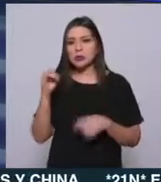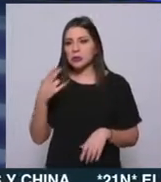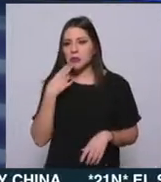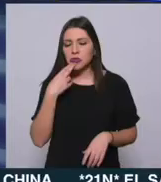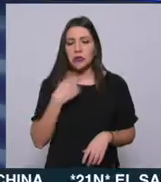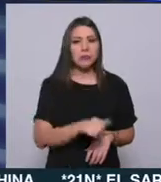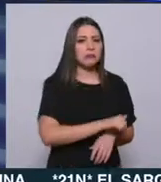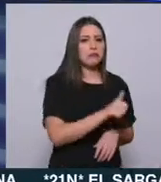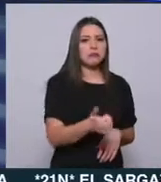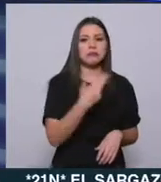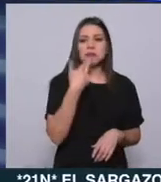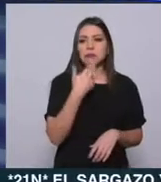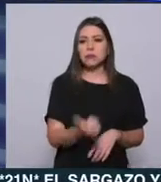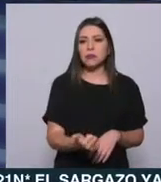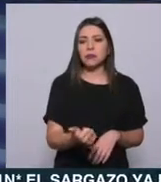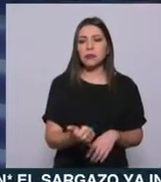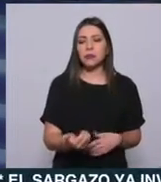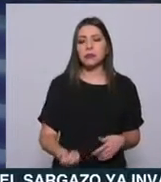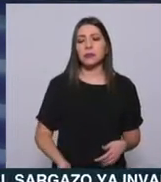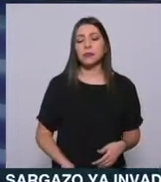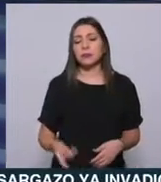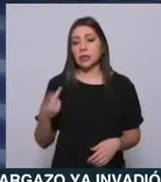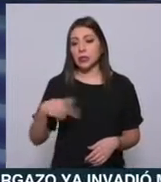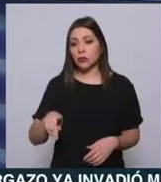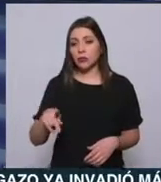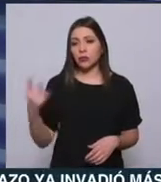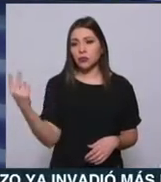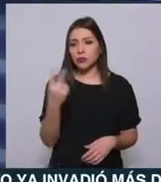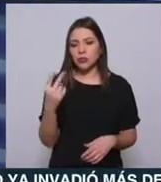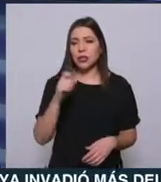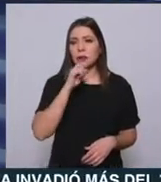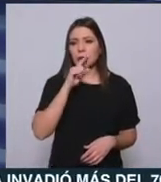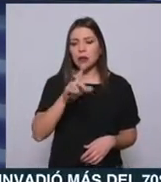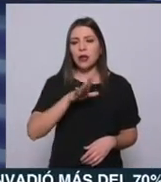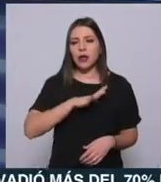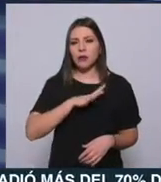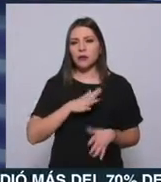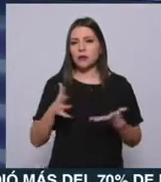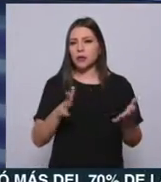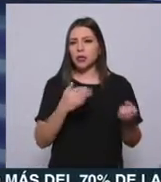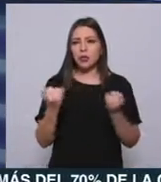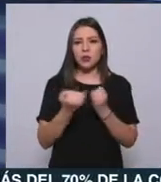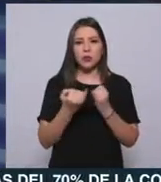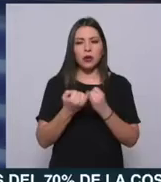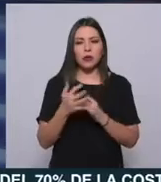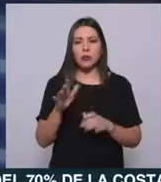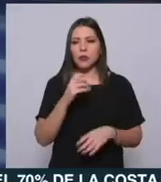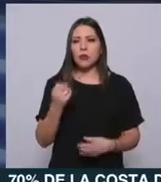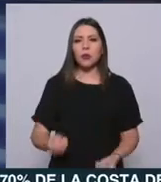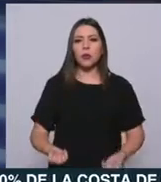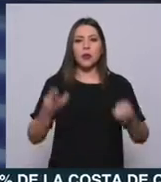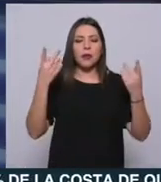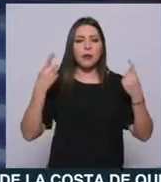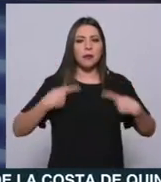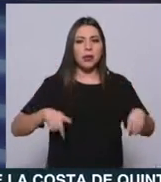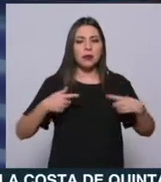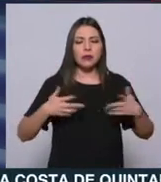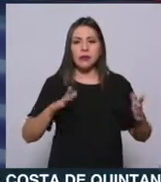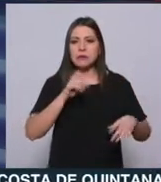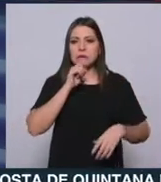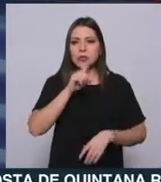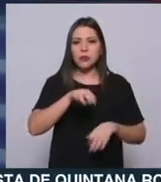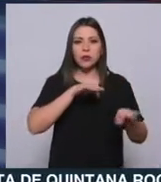pero finalmente entre ambos traemos la mitad de recursos humanos más o menos, traemos el mismo número de personas